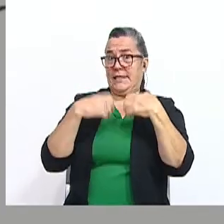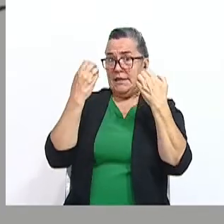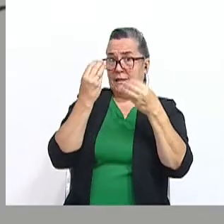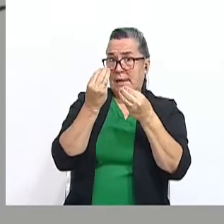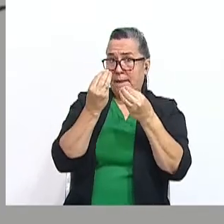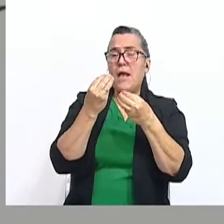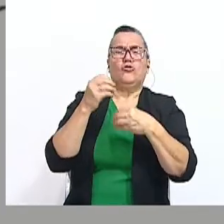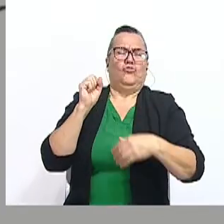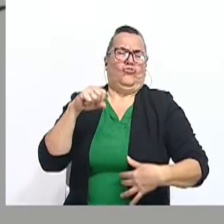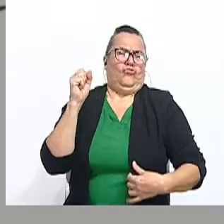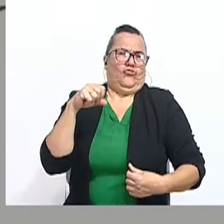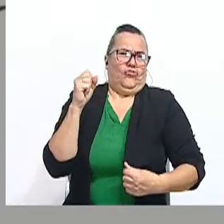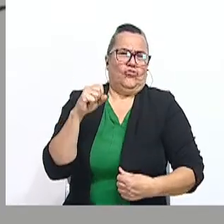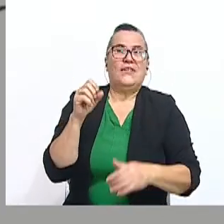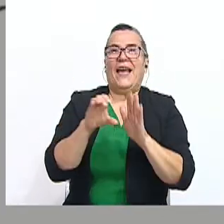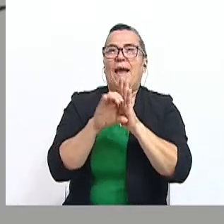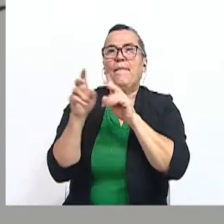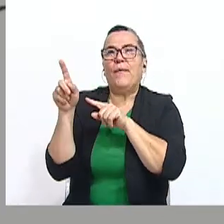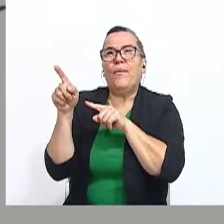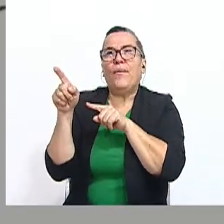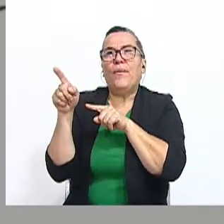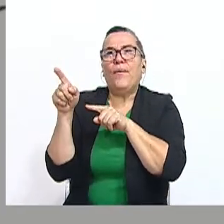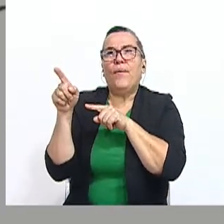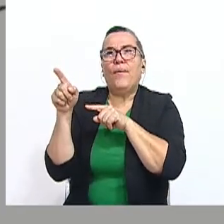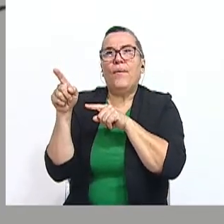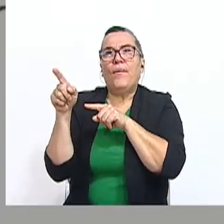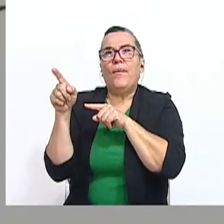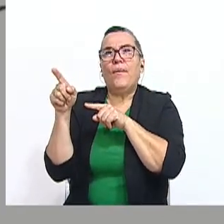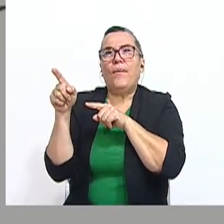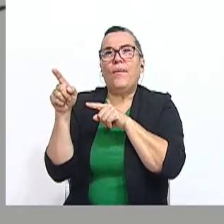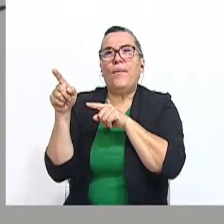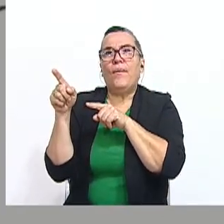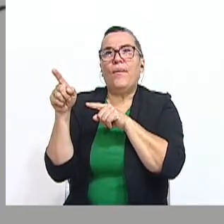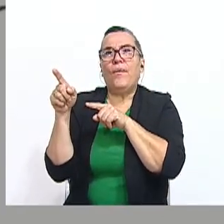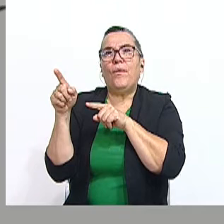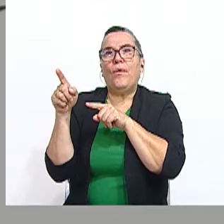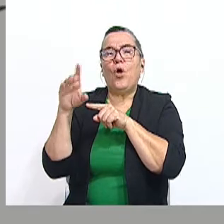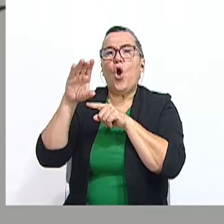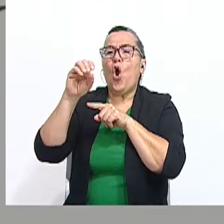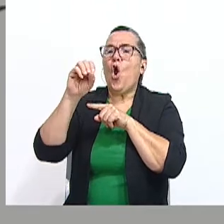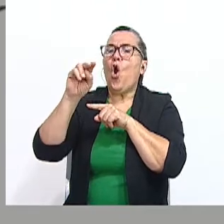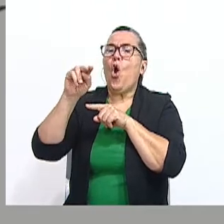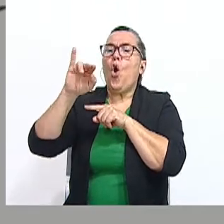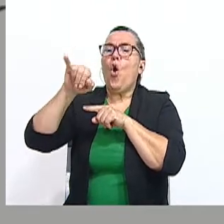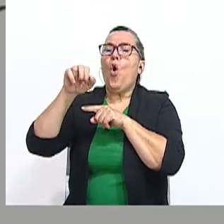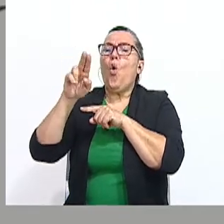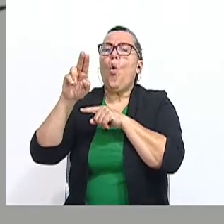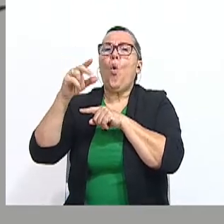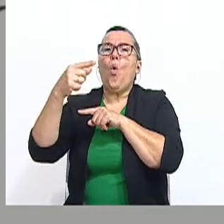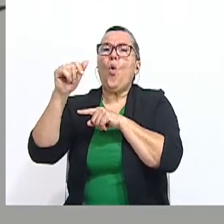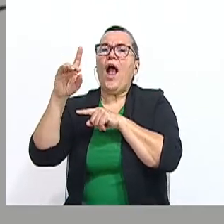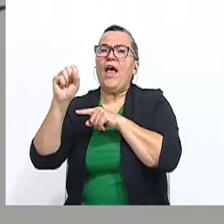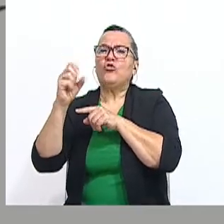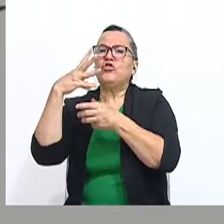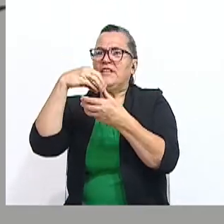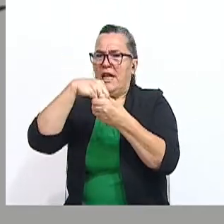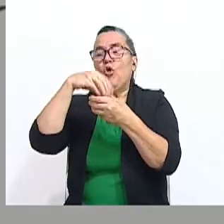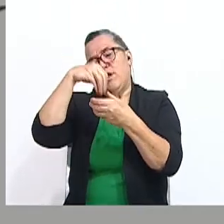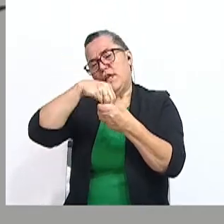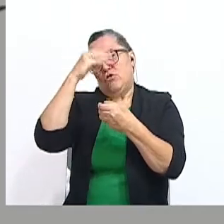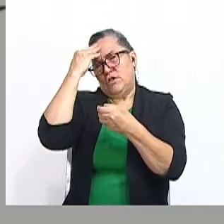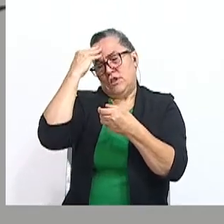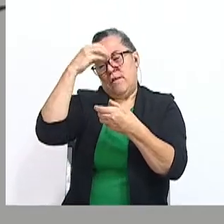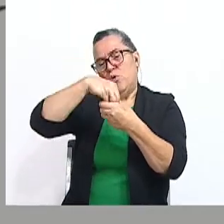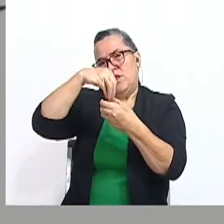existen más. Por ejemplo, tenemos aquí los ángulos conjugados internos. Internos ya sabemos lo que significa,